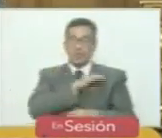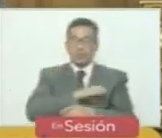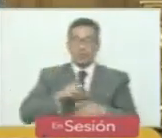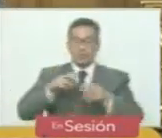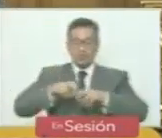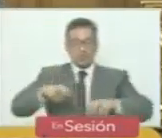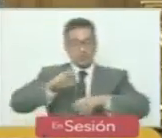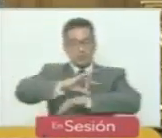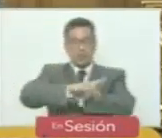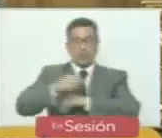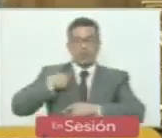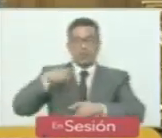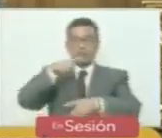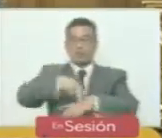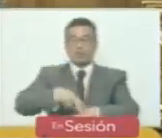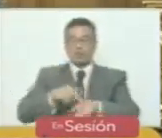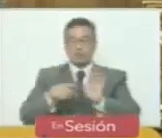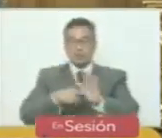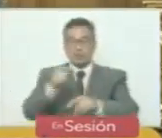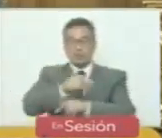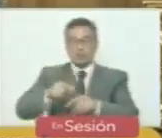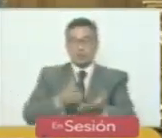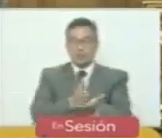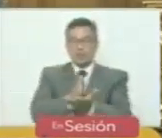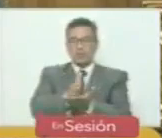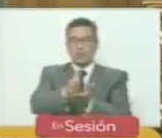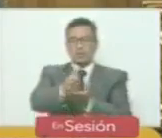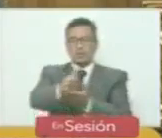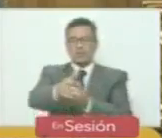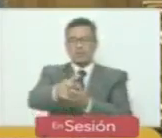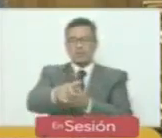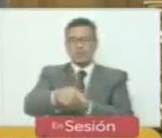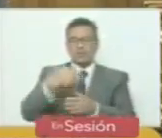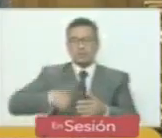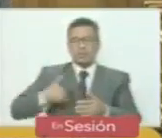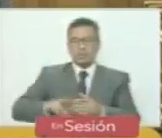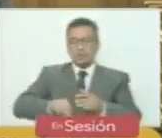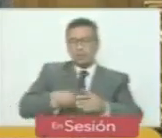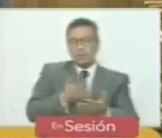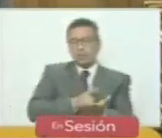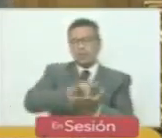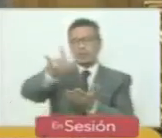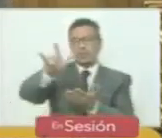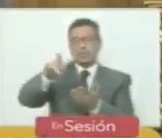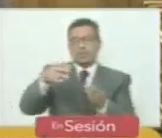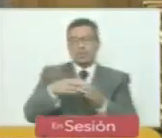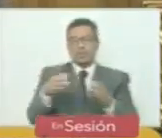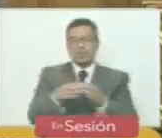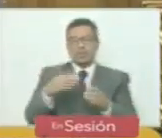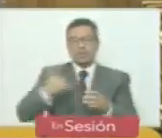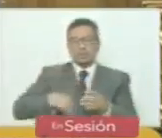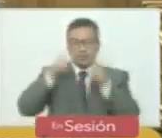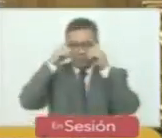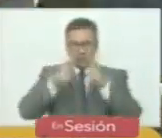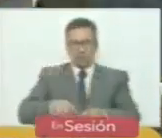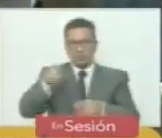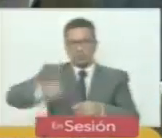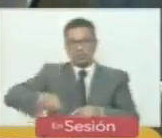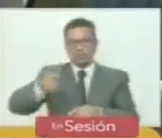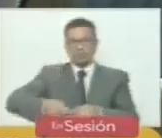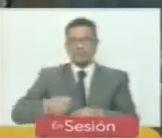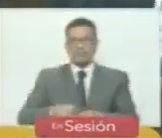que el avión continúe detenido y para que estos ciudadanos continúen en el territorio argentino sin poder salir del territorio tal como ya ha sido decidido por el tribunal.